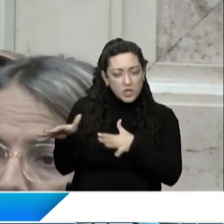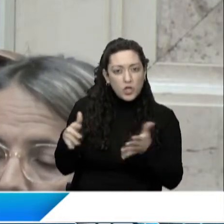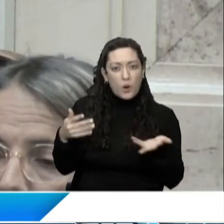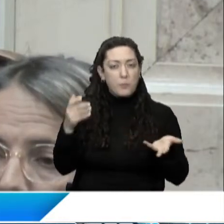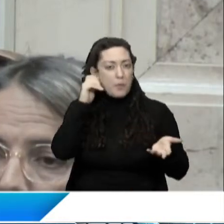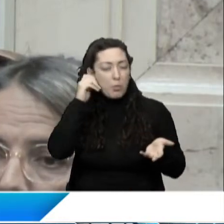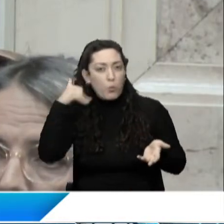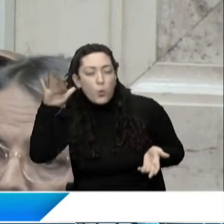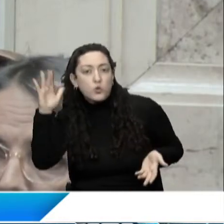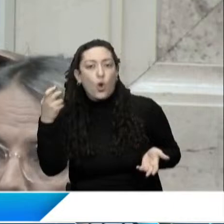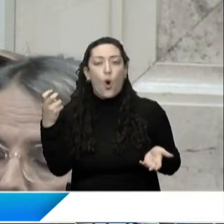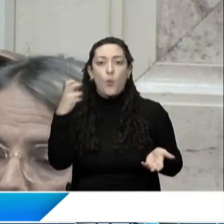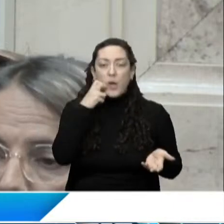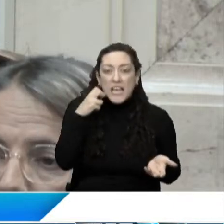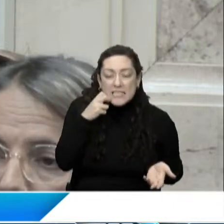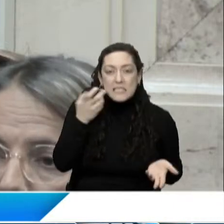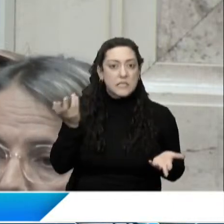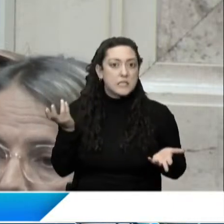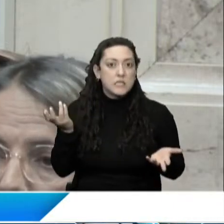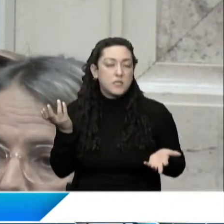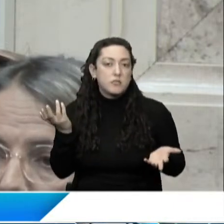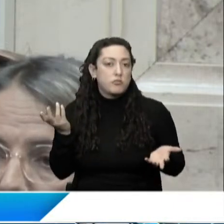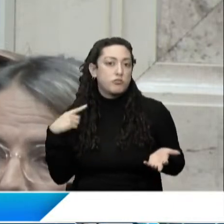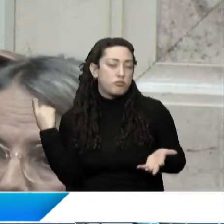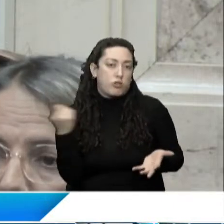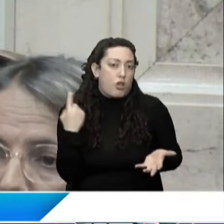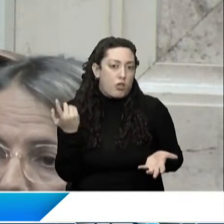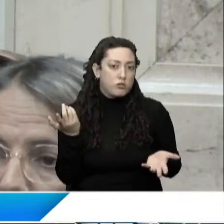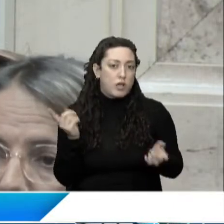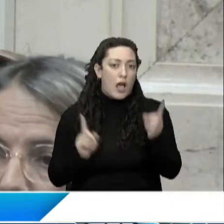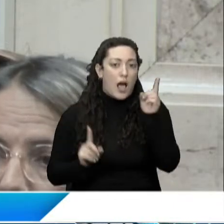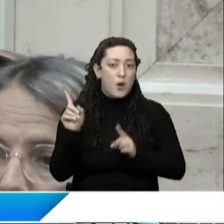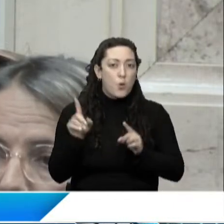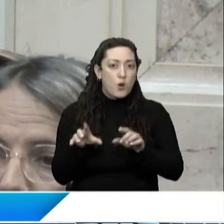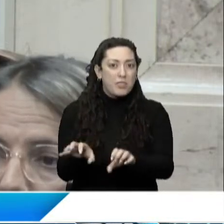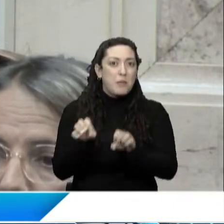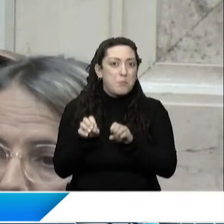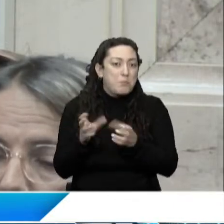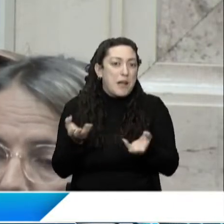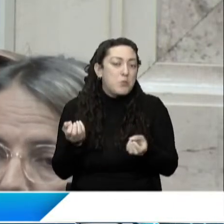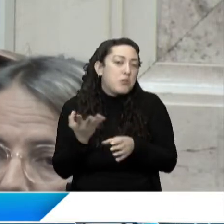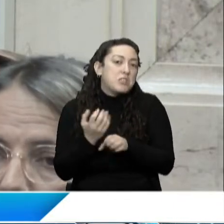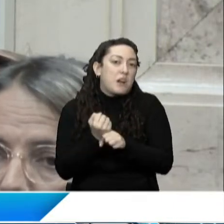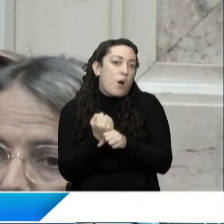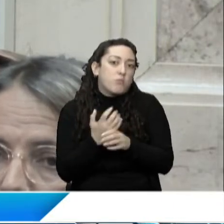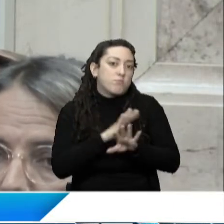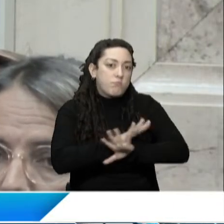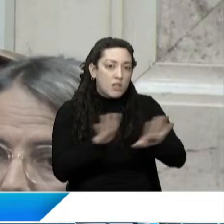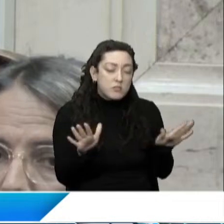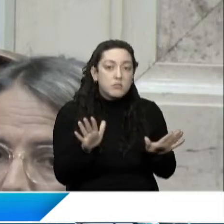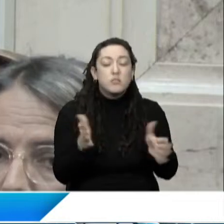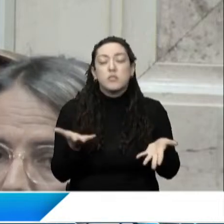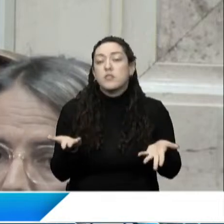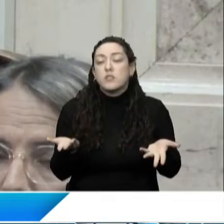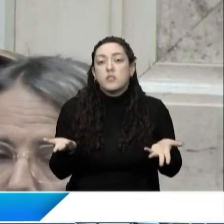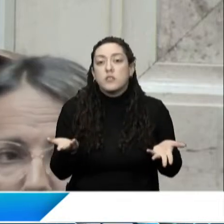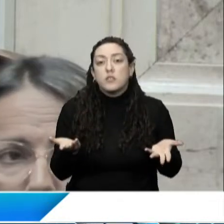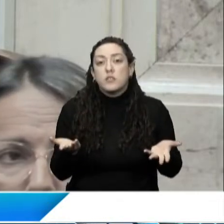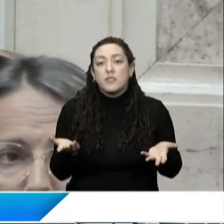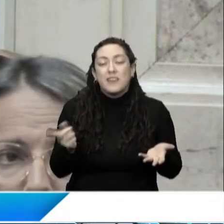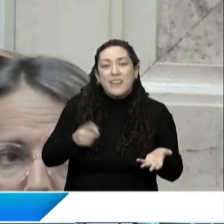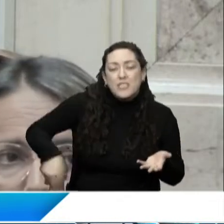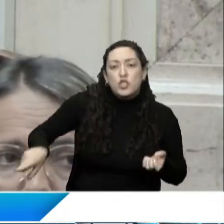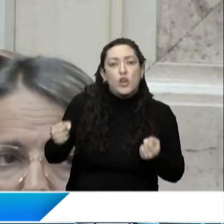tercera edad, todos llegamos, algunos llegan antes porque largaron primero, y hay que hacer